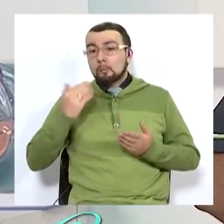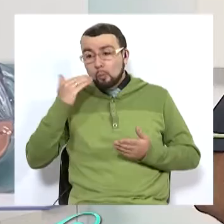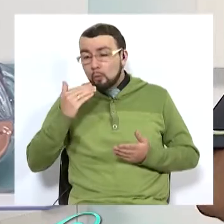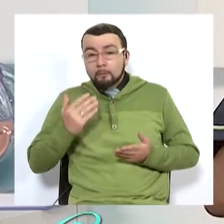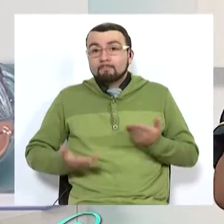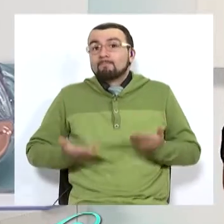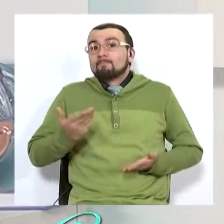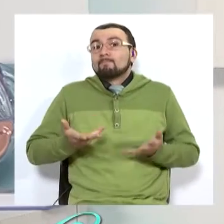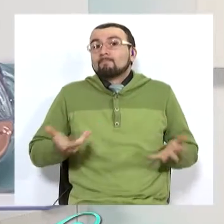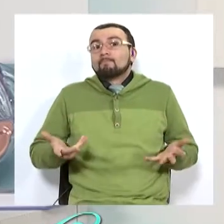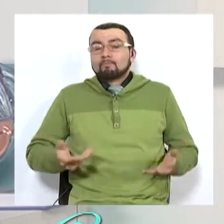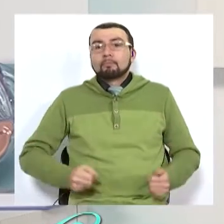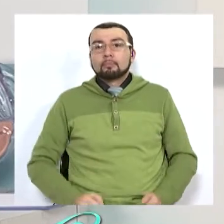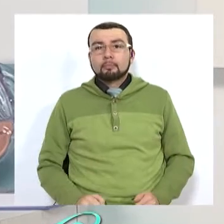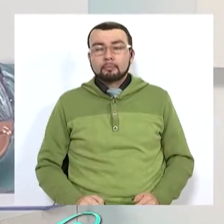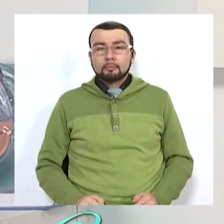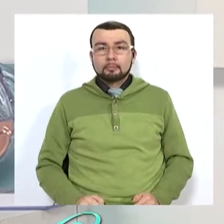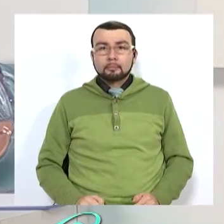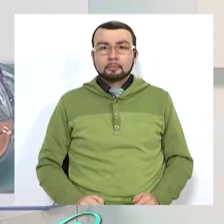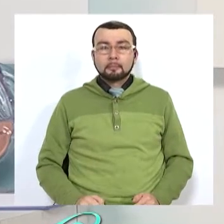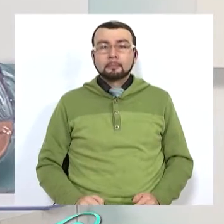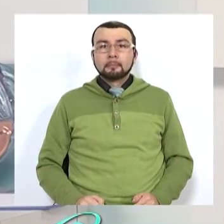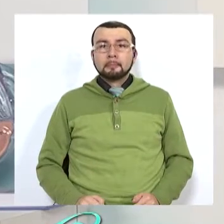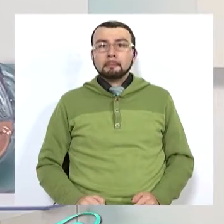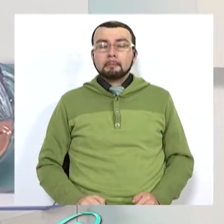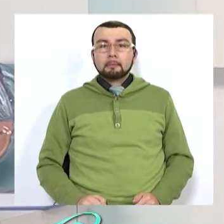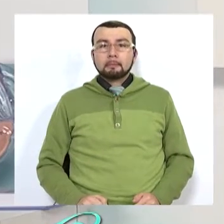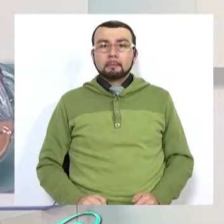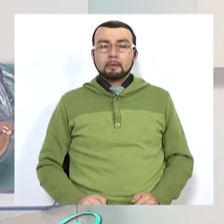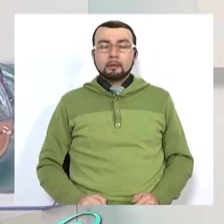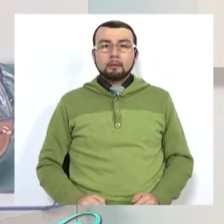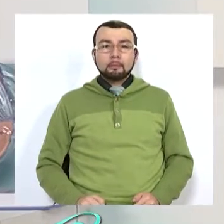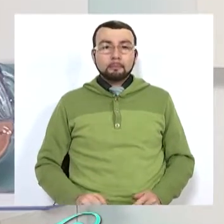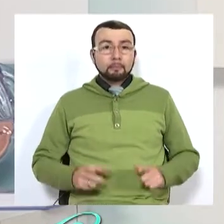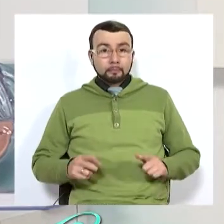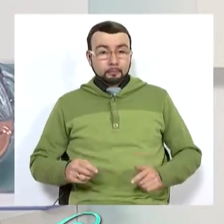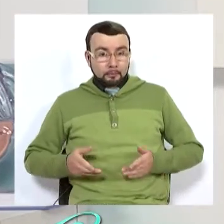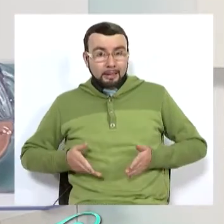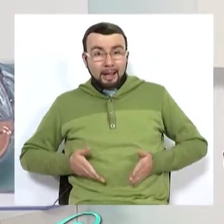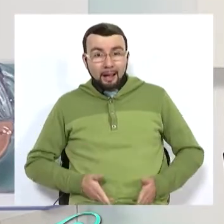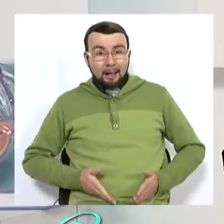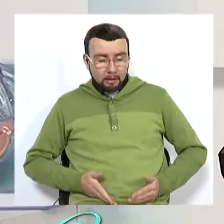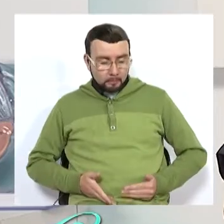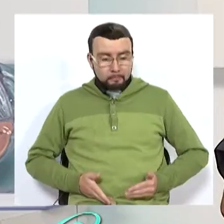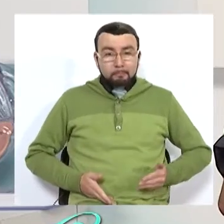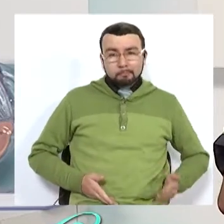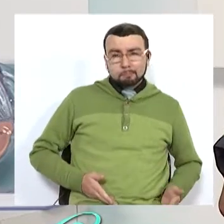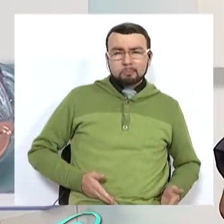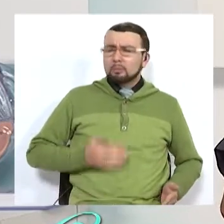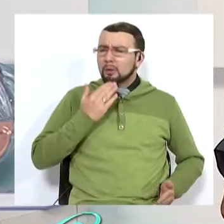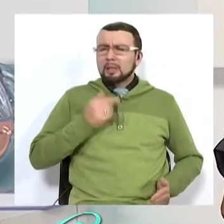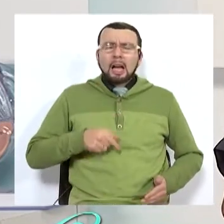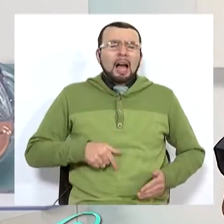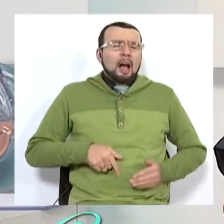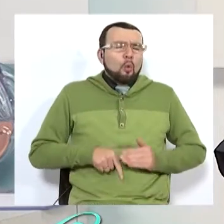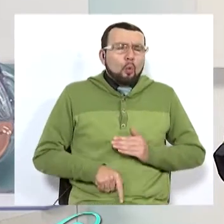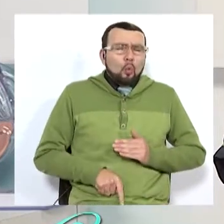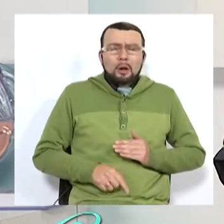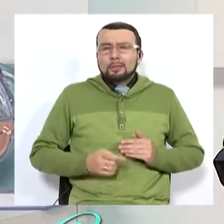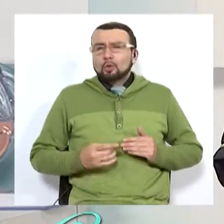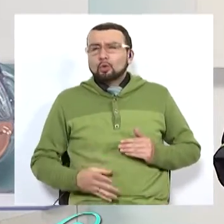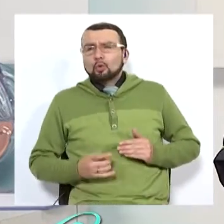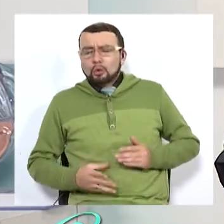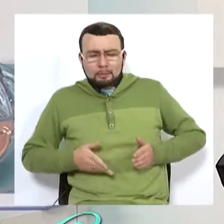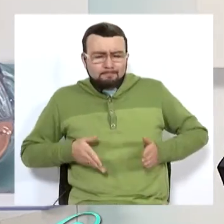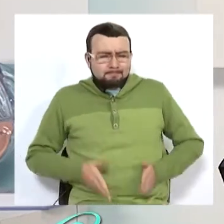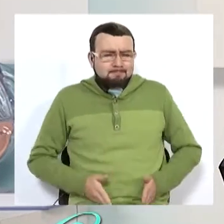mujeres. En la parte baja, cuando dice uno dolor bajito, entonces